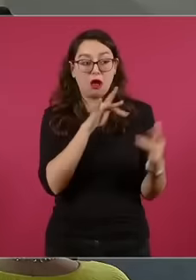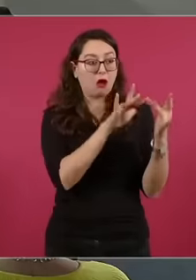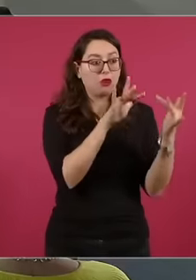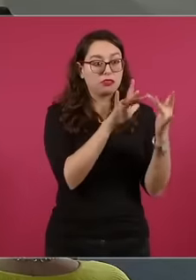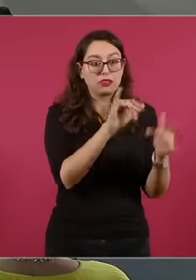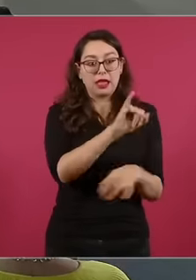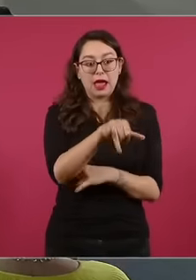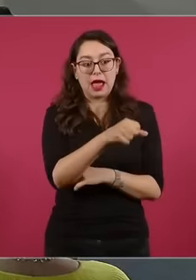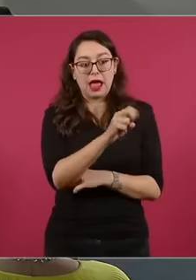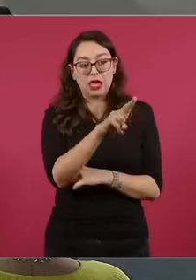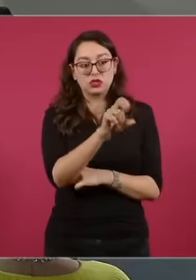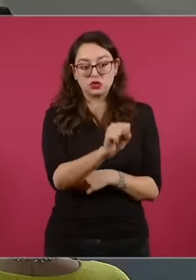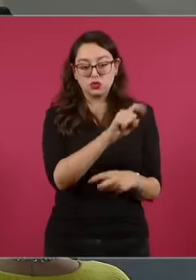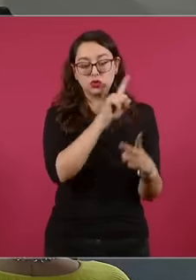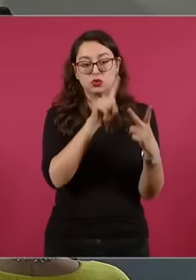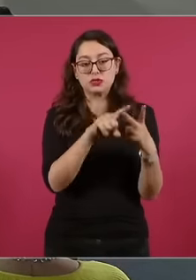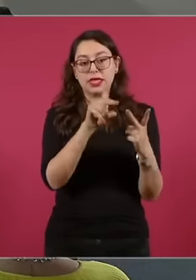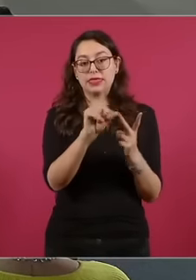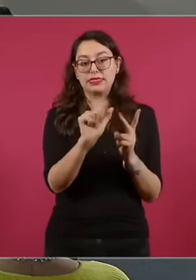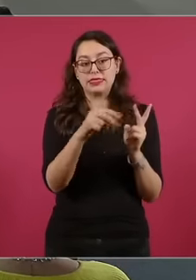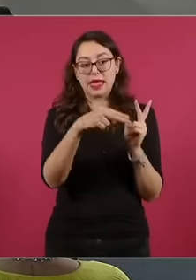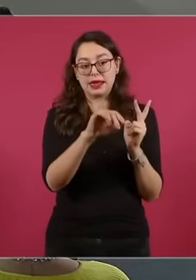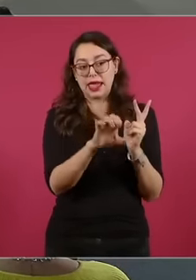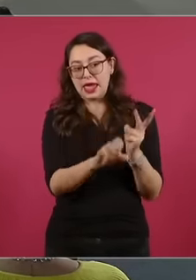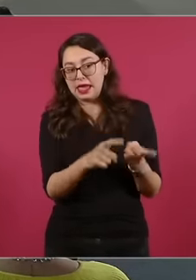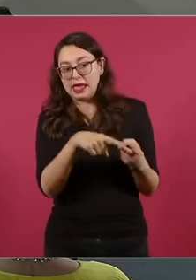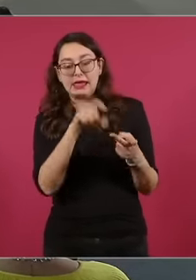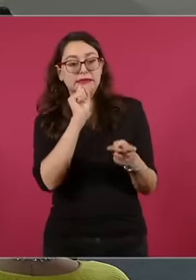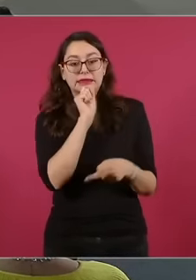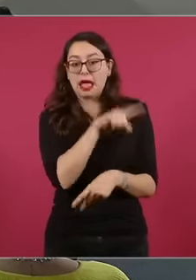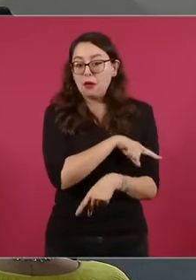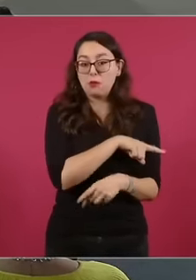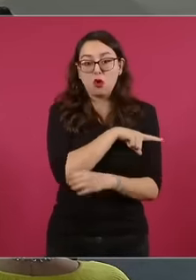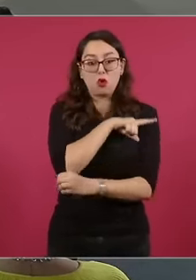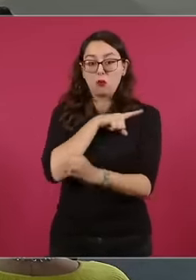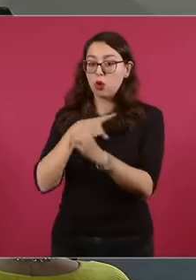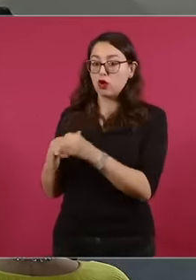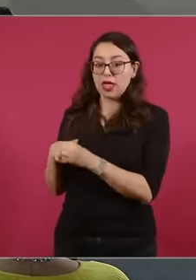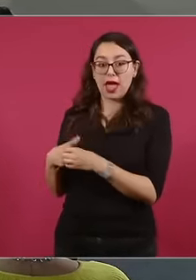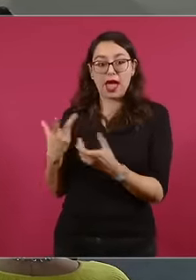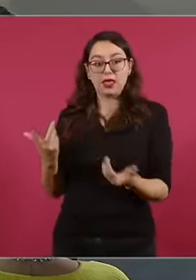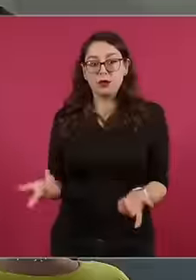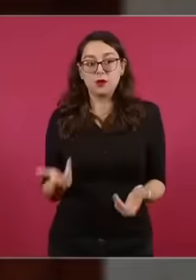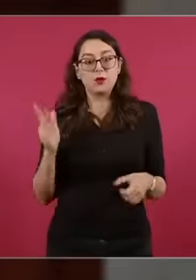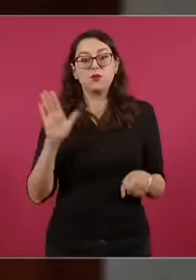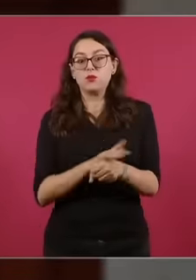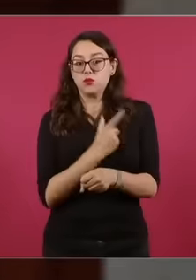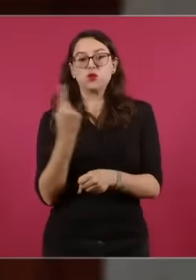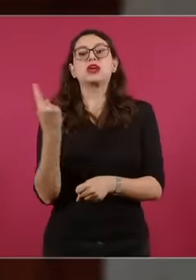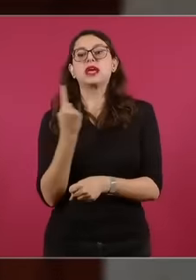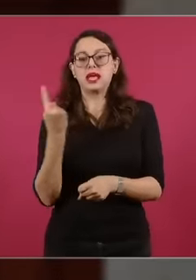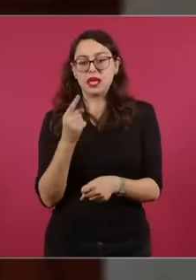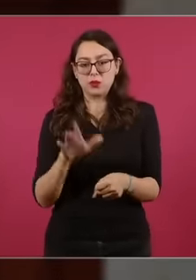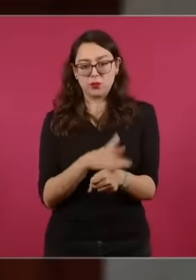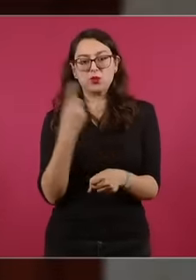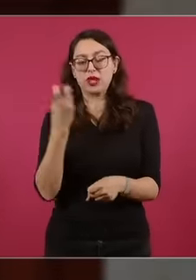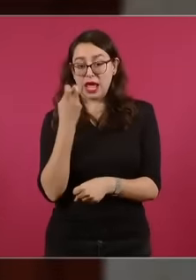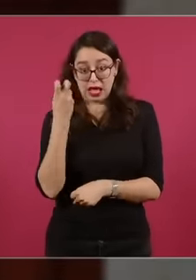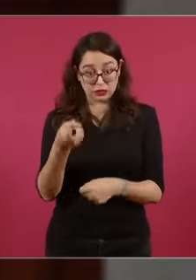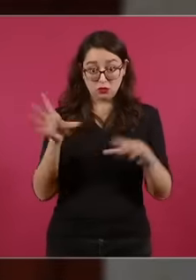ni Danae, que es la que quedó a cargo, lo tienen bloqueado. ¿Por qué, presidente? Eso es